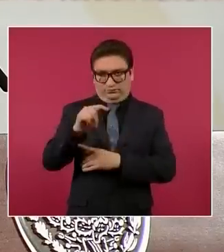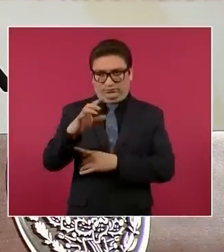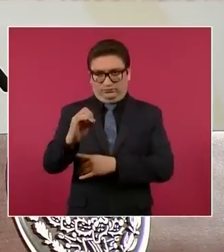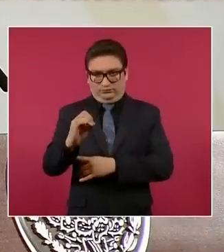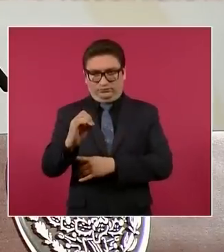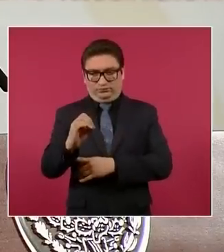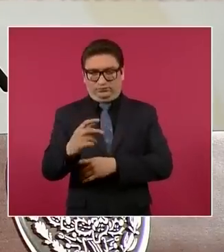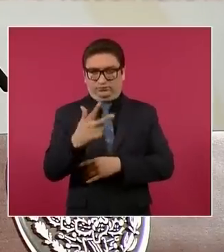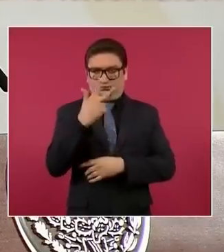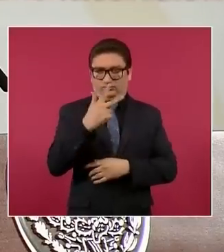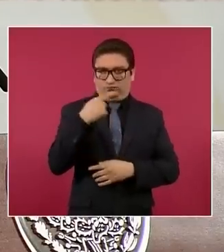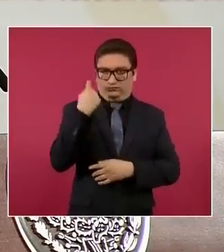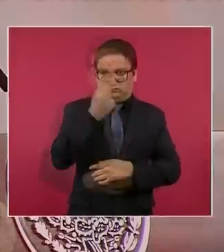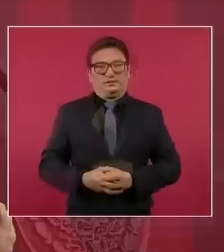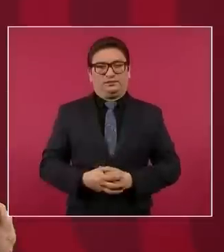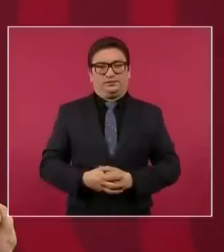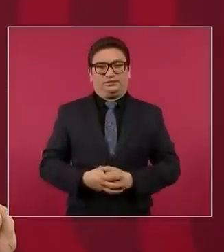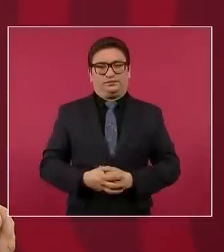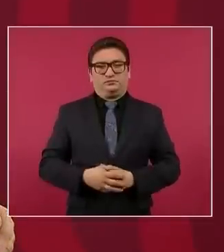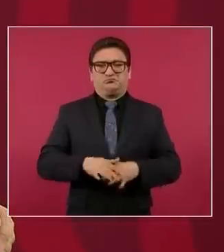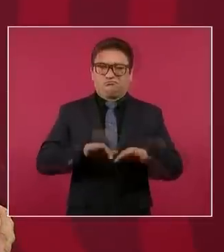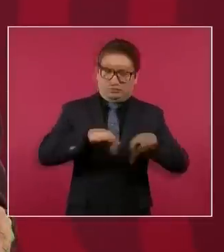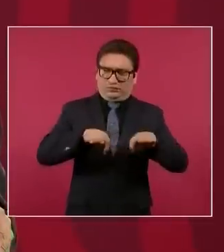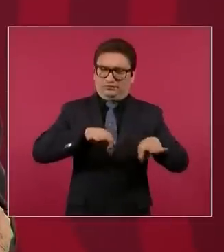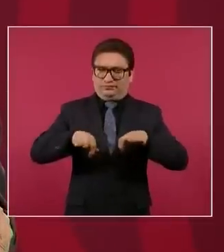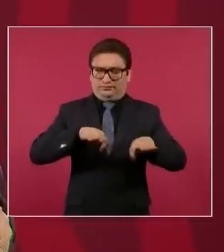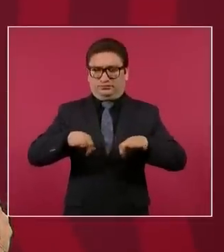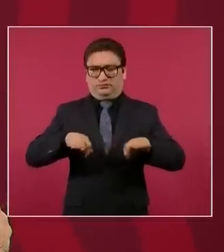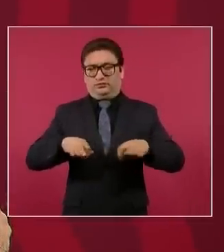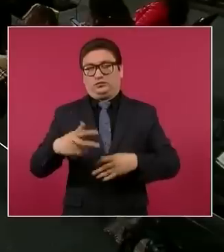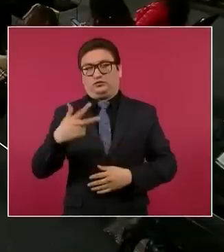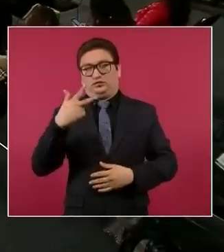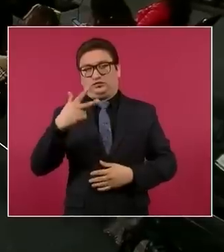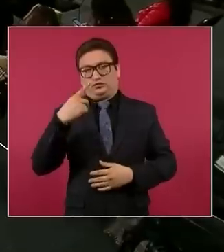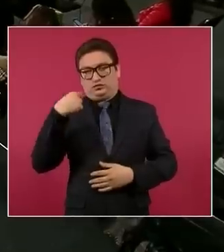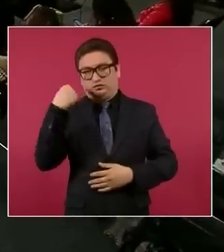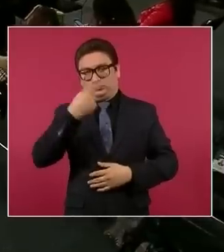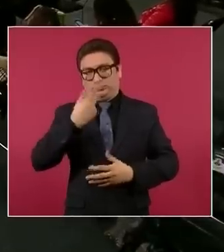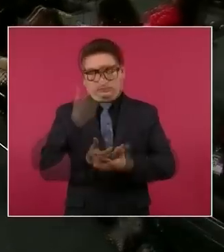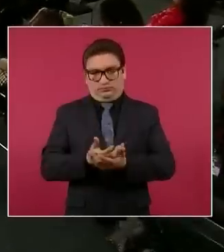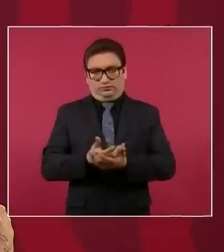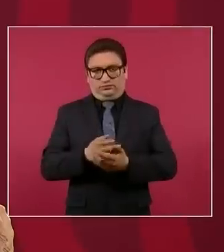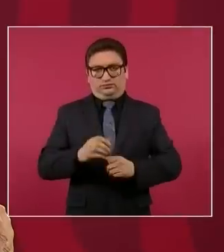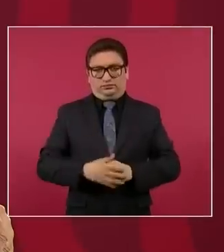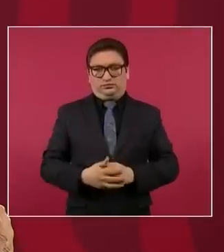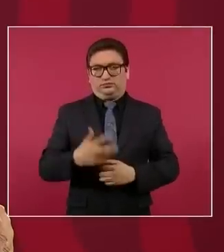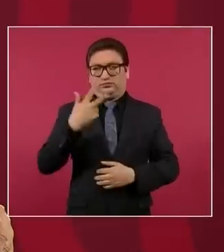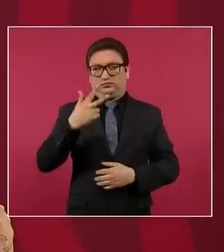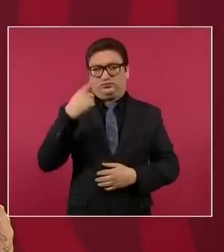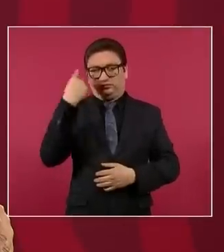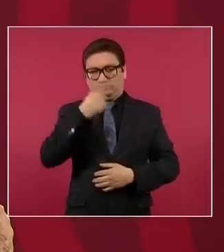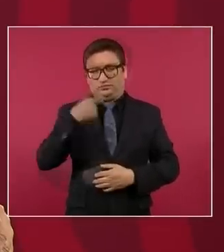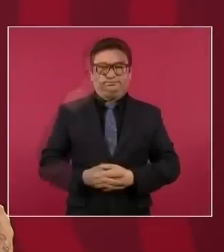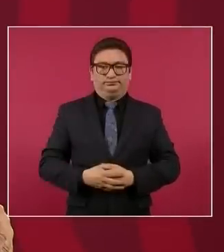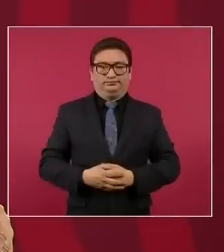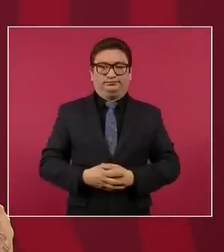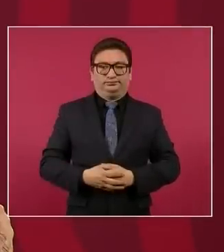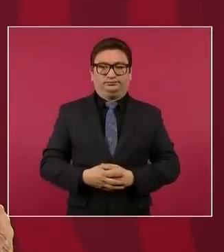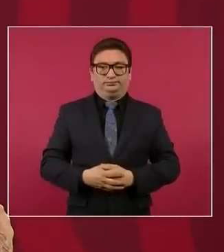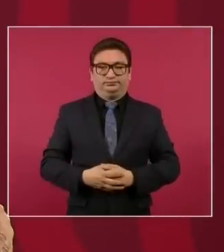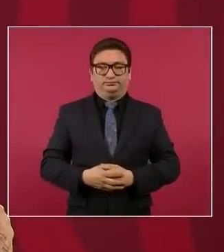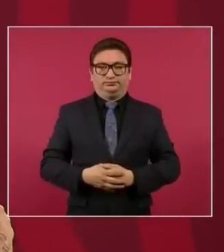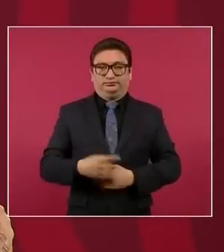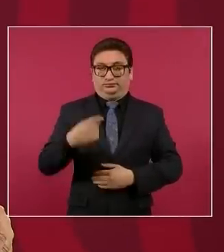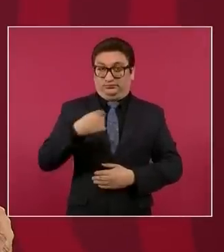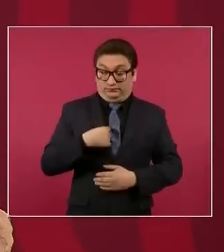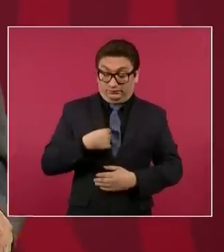ocho horas para trabajar ocho horas para descansar y ocho horas para pensar en